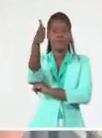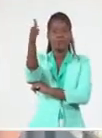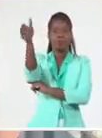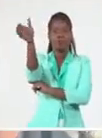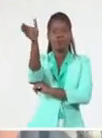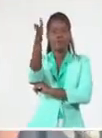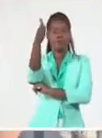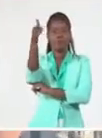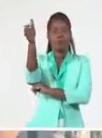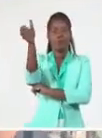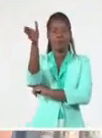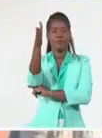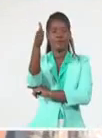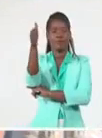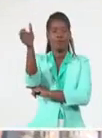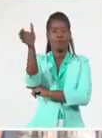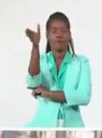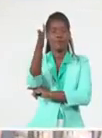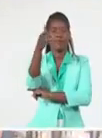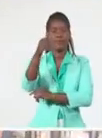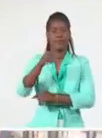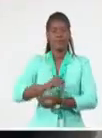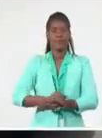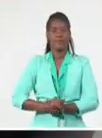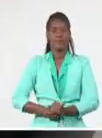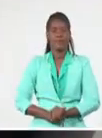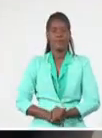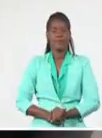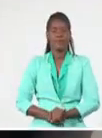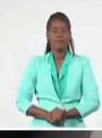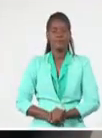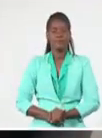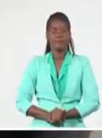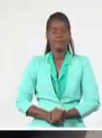desde villa clara y se lee moreno sistema informativo de la televisión cubana